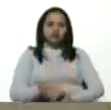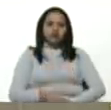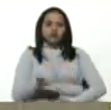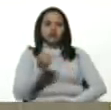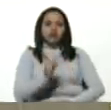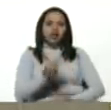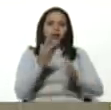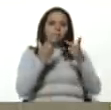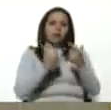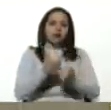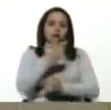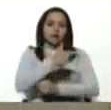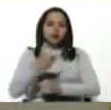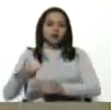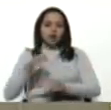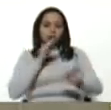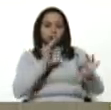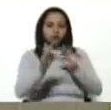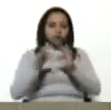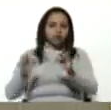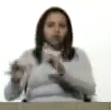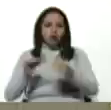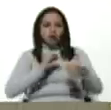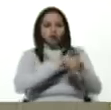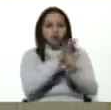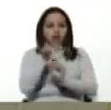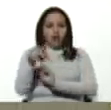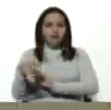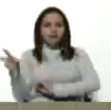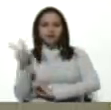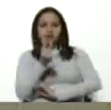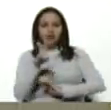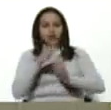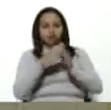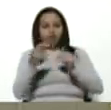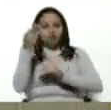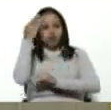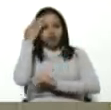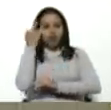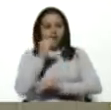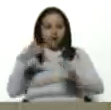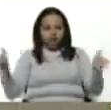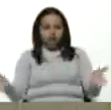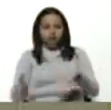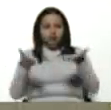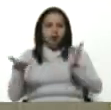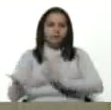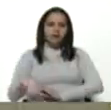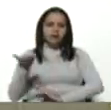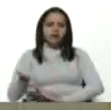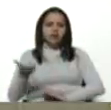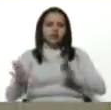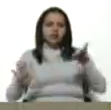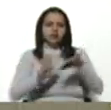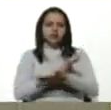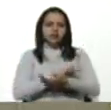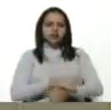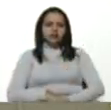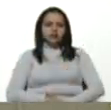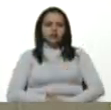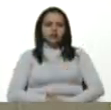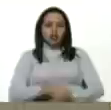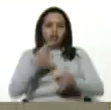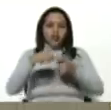los casos en Venezuela, que como todos sabemos, han tenido un impulso importante por el vector de los